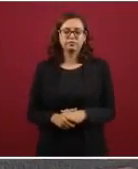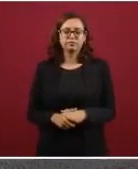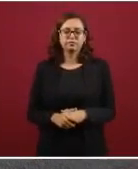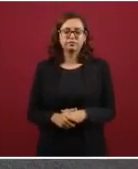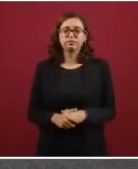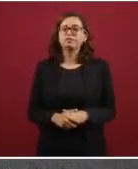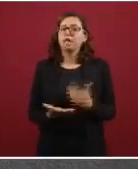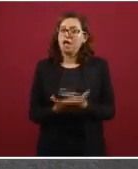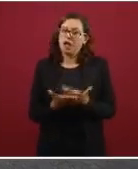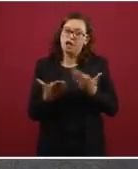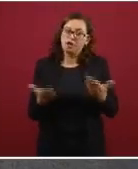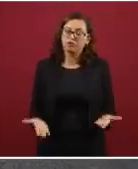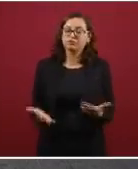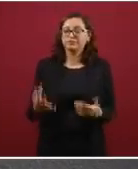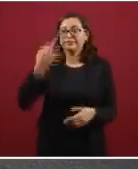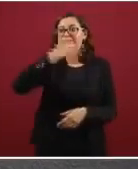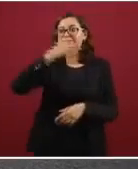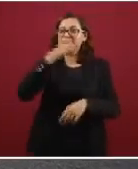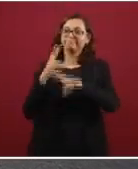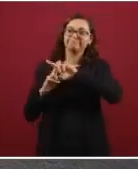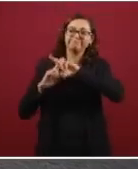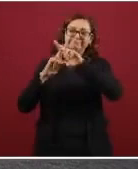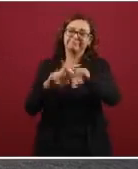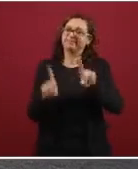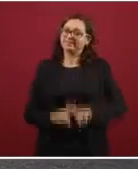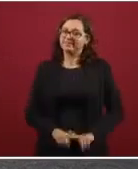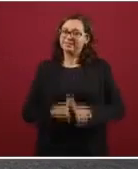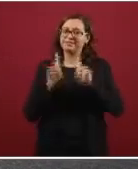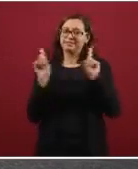va a ser distinto, pero sí